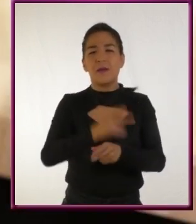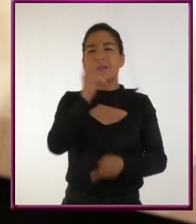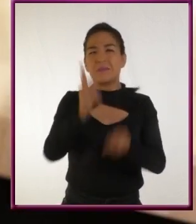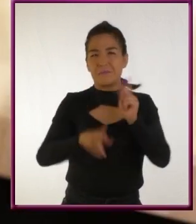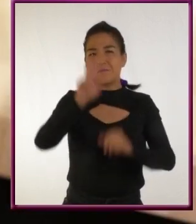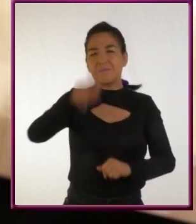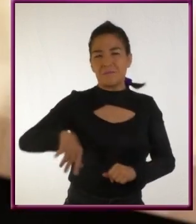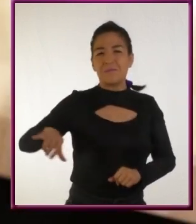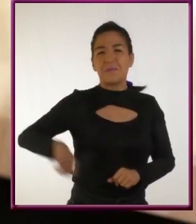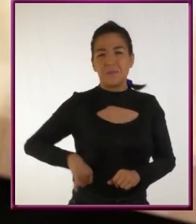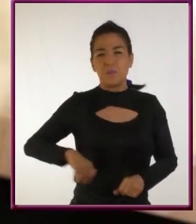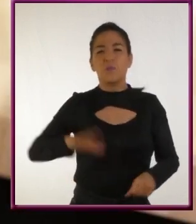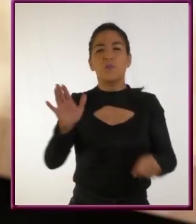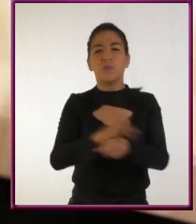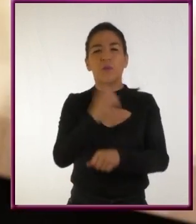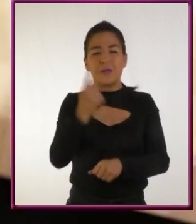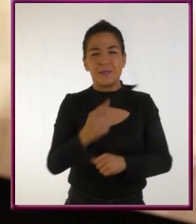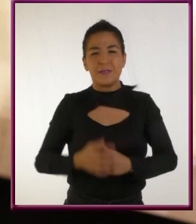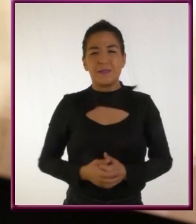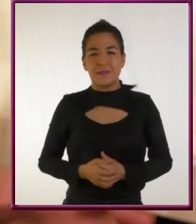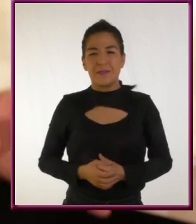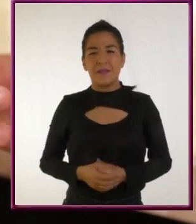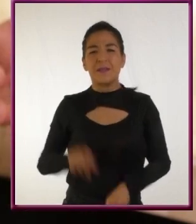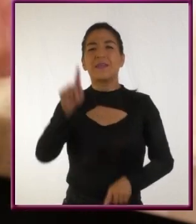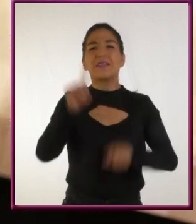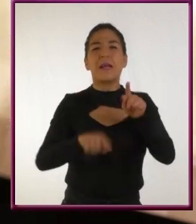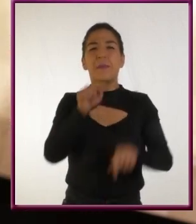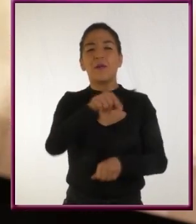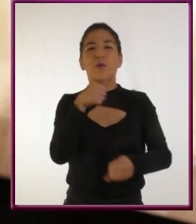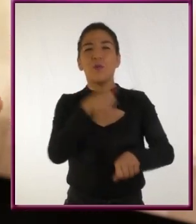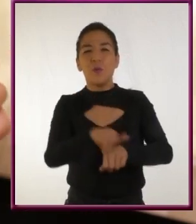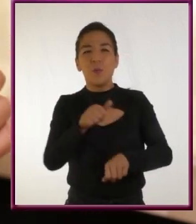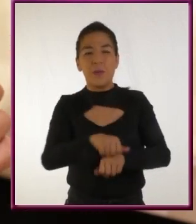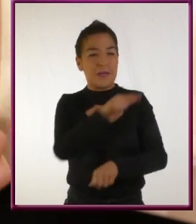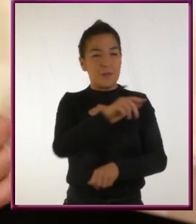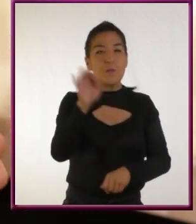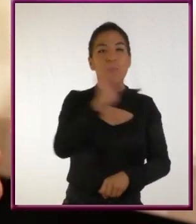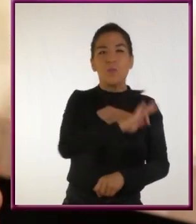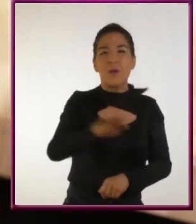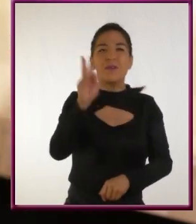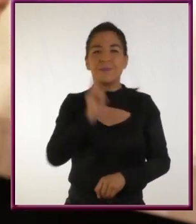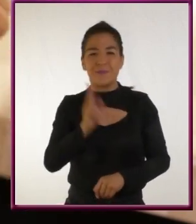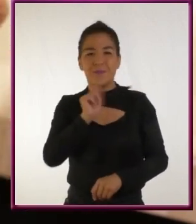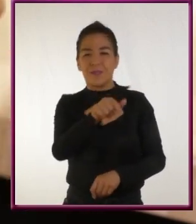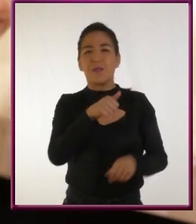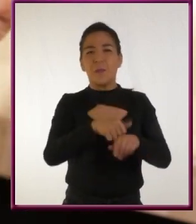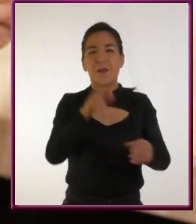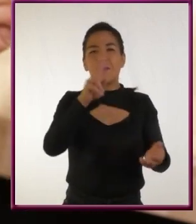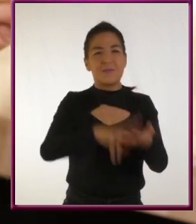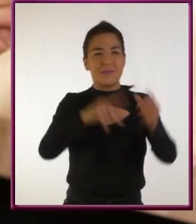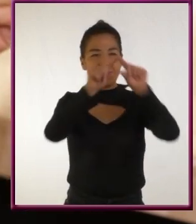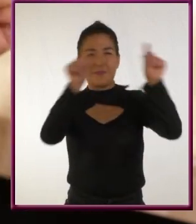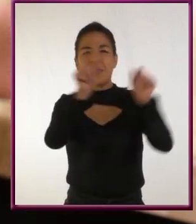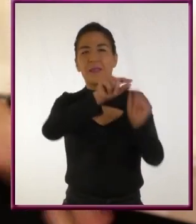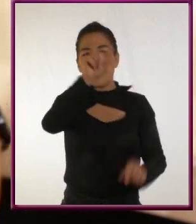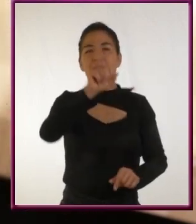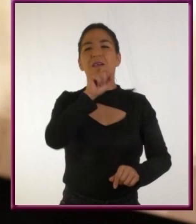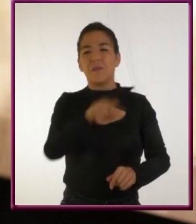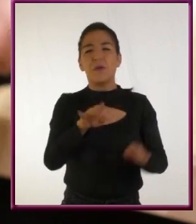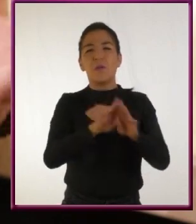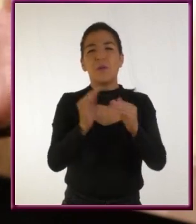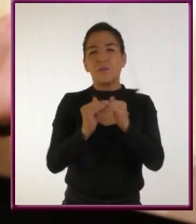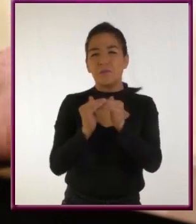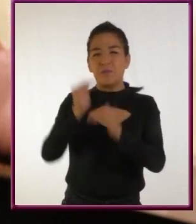esto que nos platica es muy interesante, porque también, dependiendo del número de candidatos, de posibles valores que puedan tener las celdas, pues